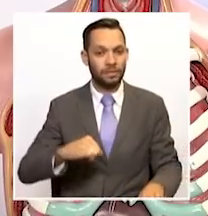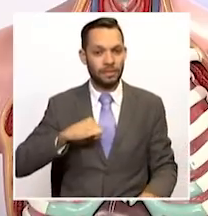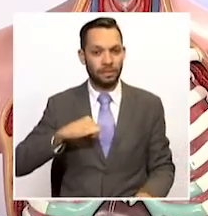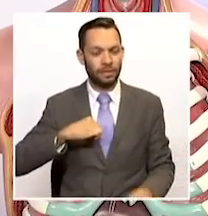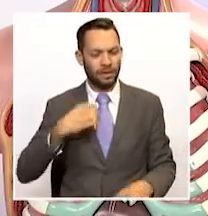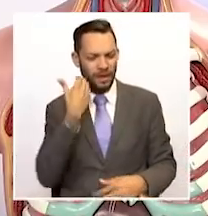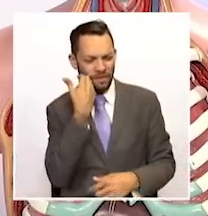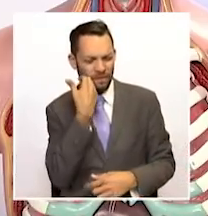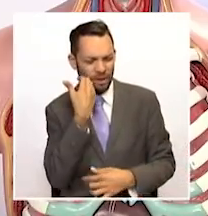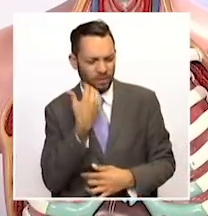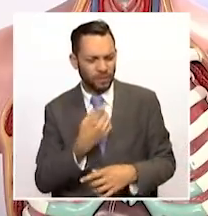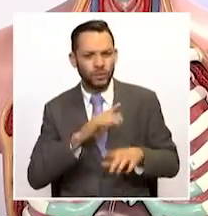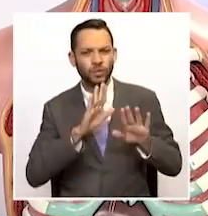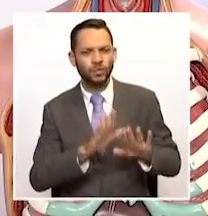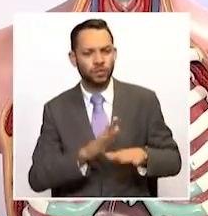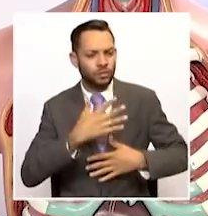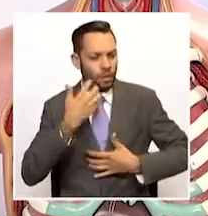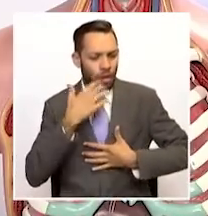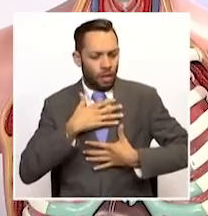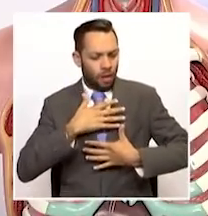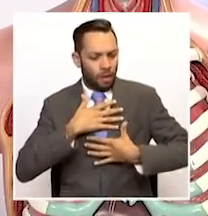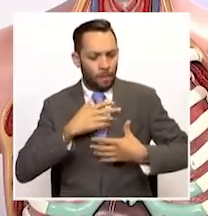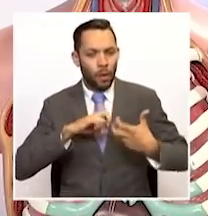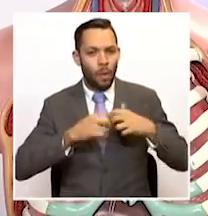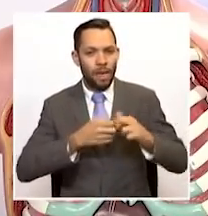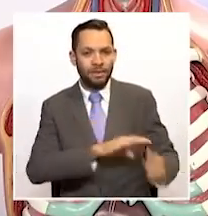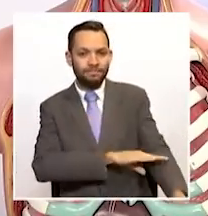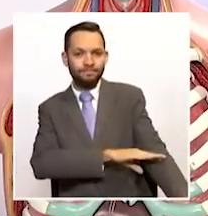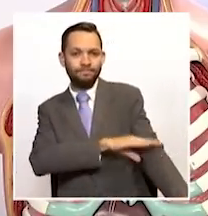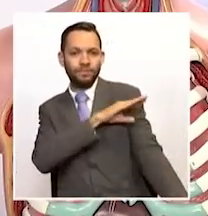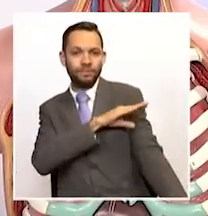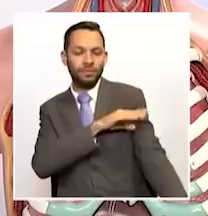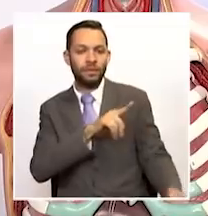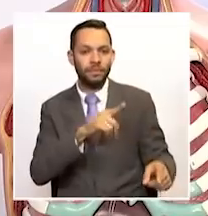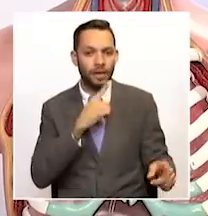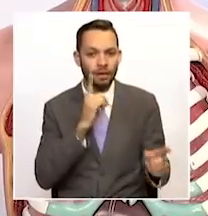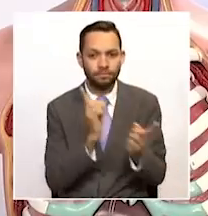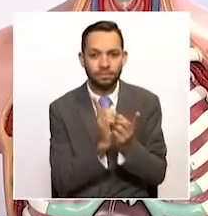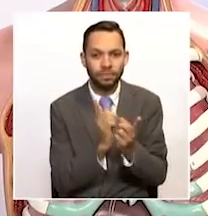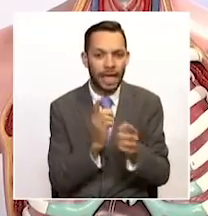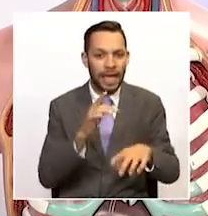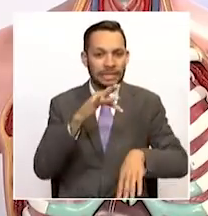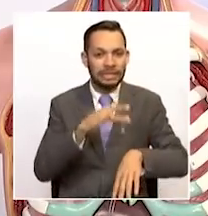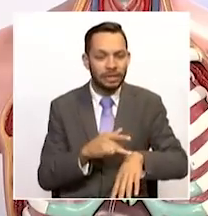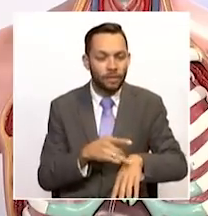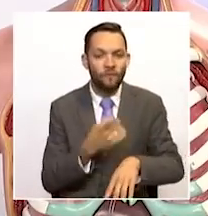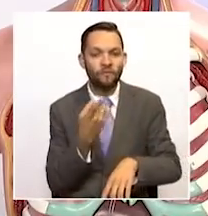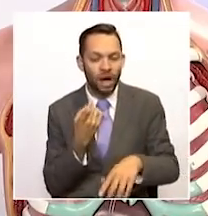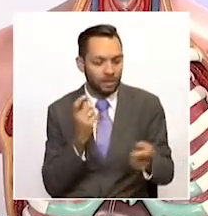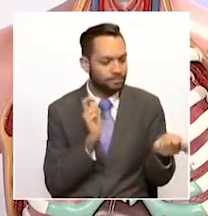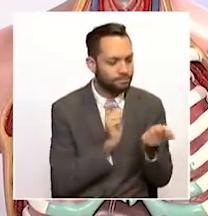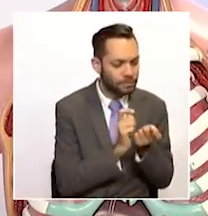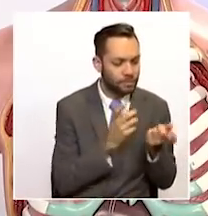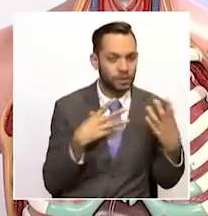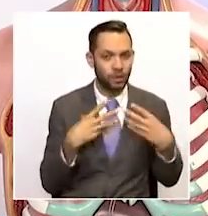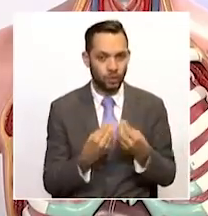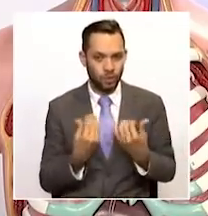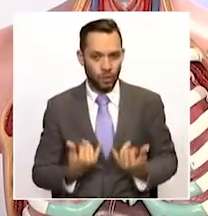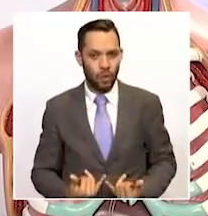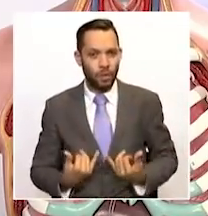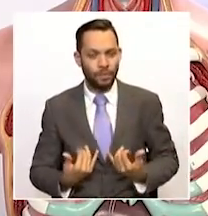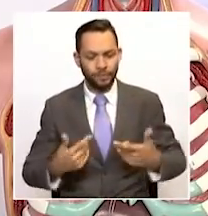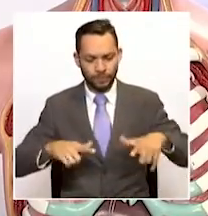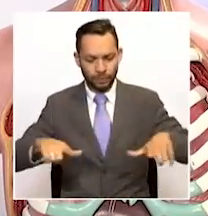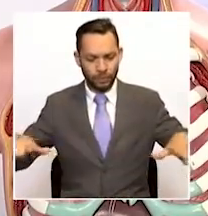no la consultan a tiempo y ahí viene el vía crucis después para hacer este programa hoy tenemos el set